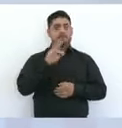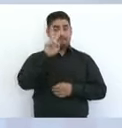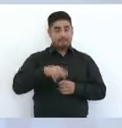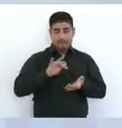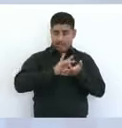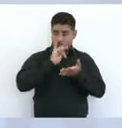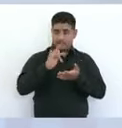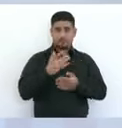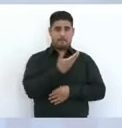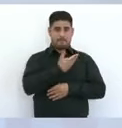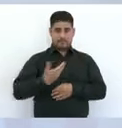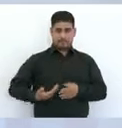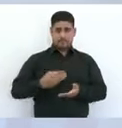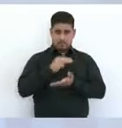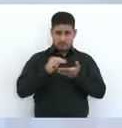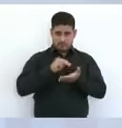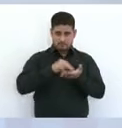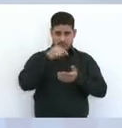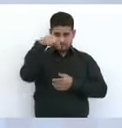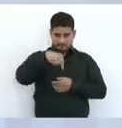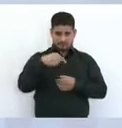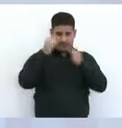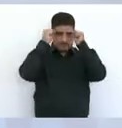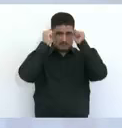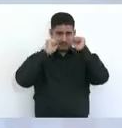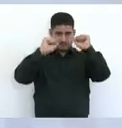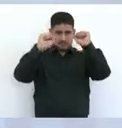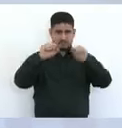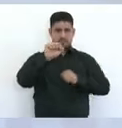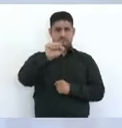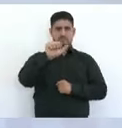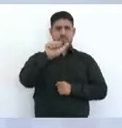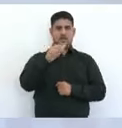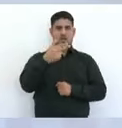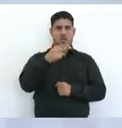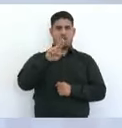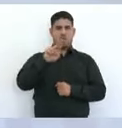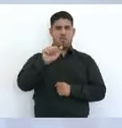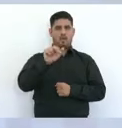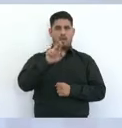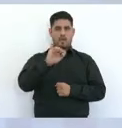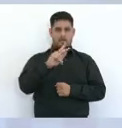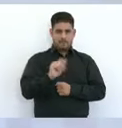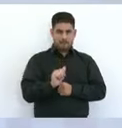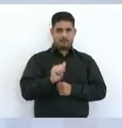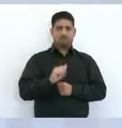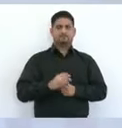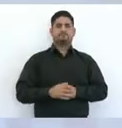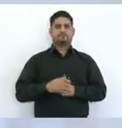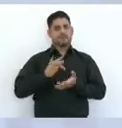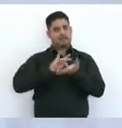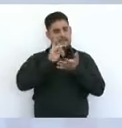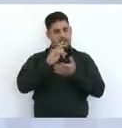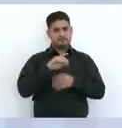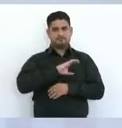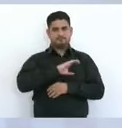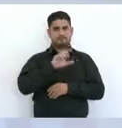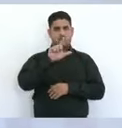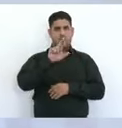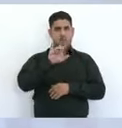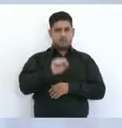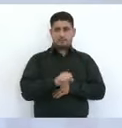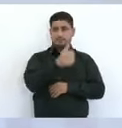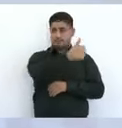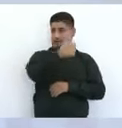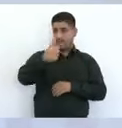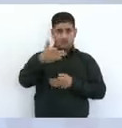municipal de aquí de Zahuaripa que nos reciba. Gracias, mi estimado Luis. Agradezco a